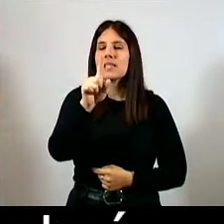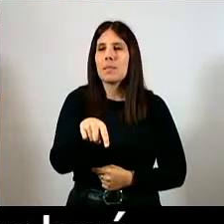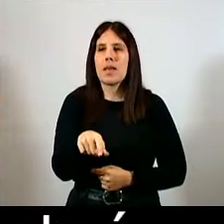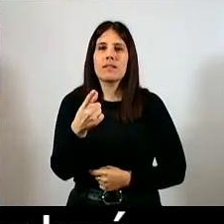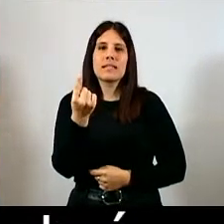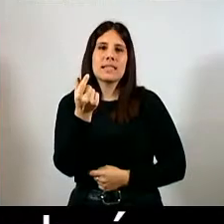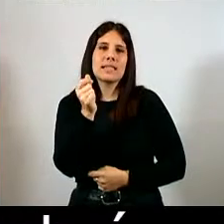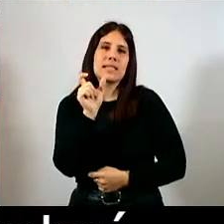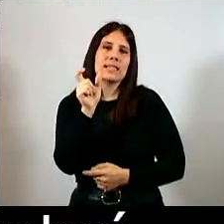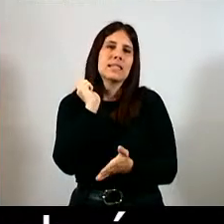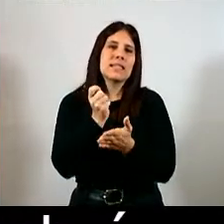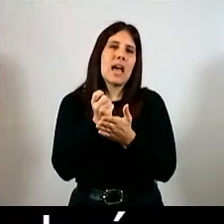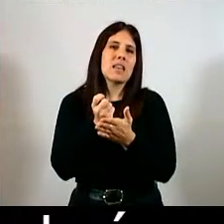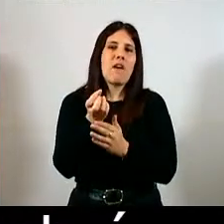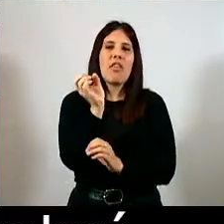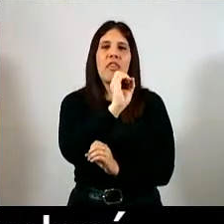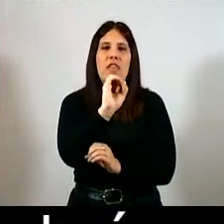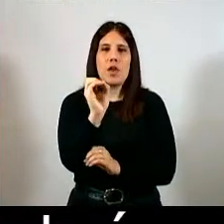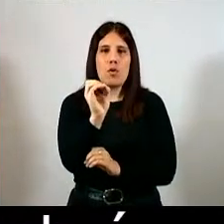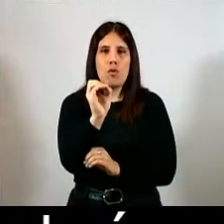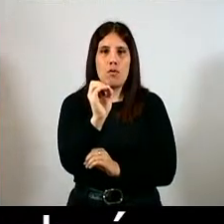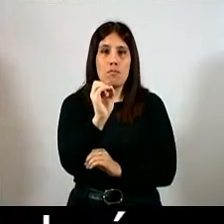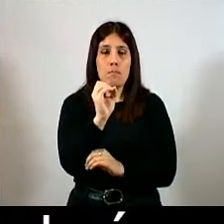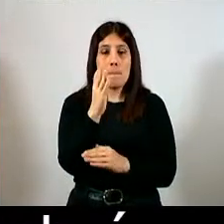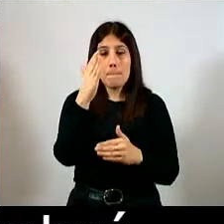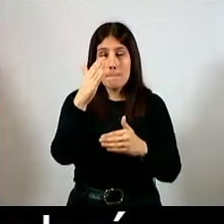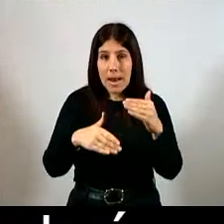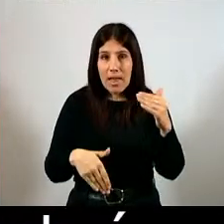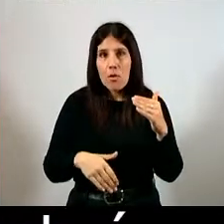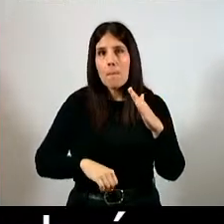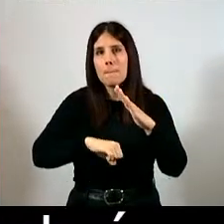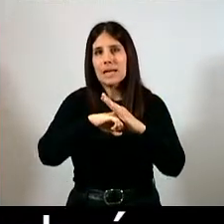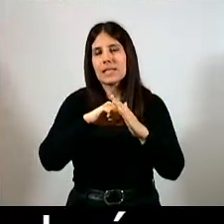para los nuevos autónomos durante un periodo de hasta 2 años.